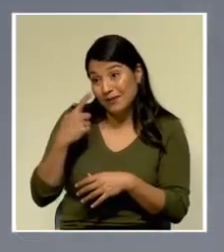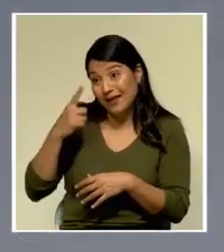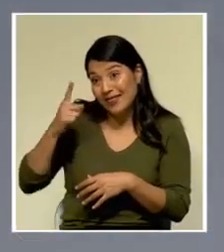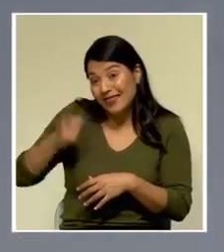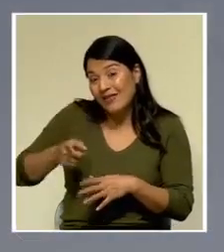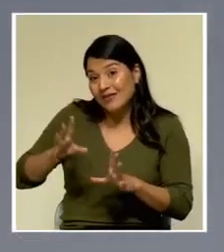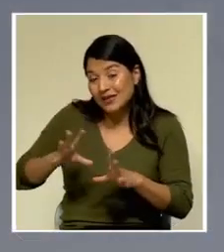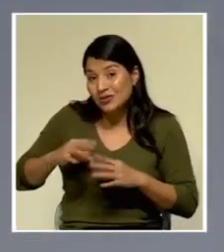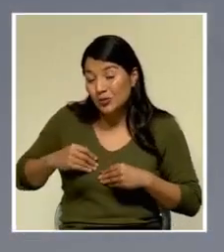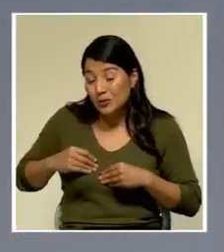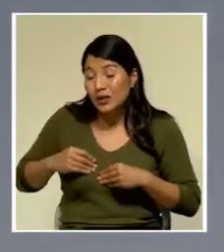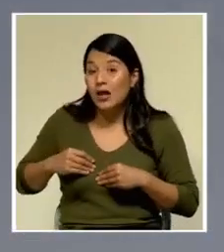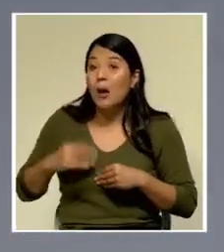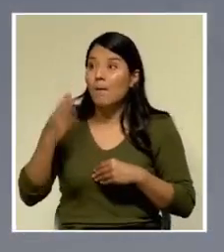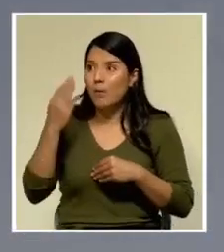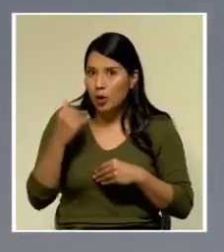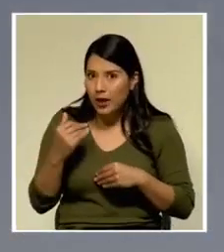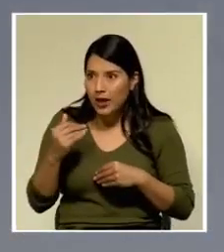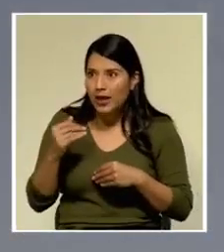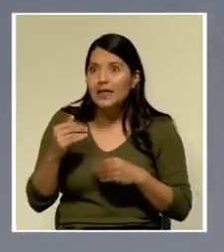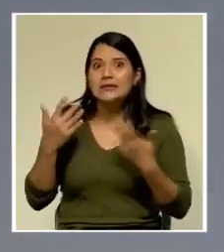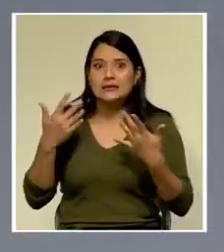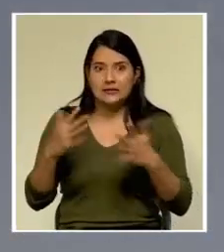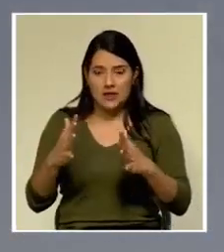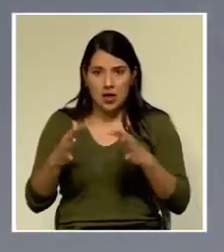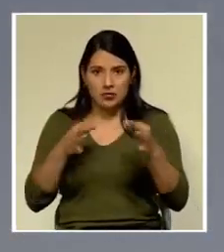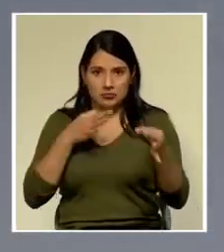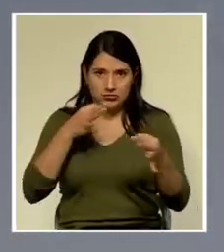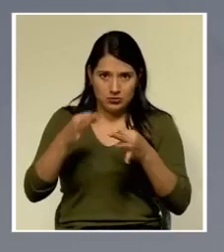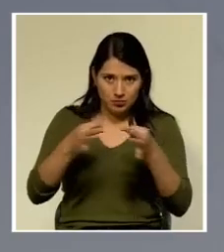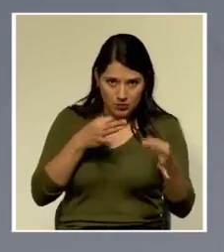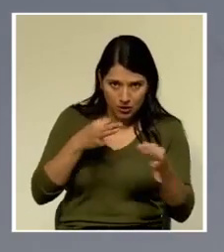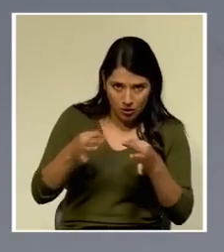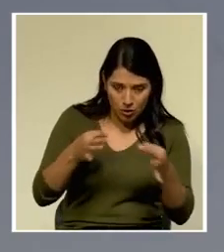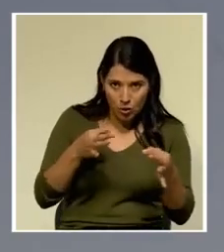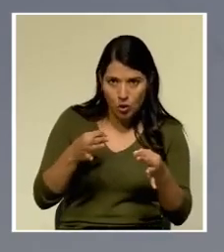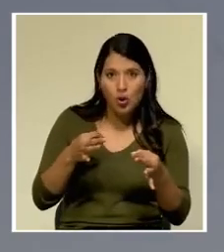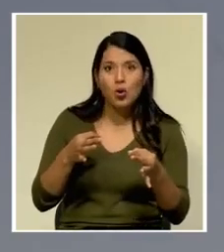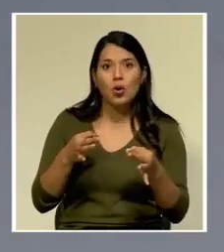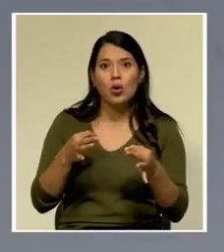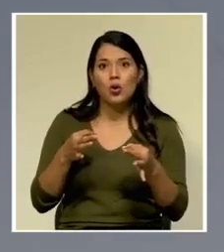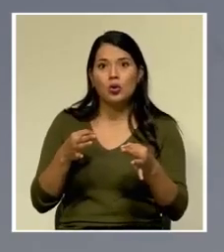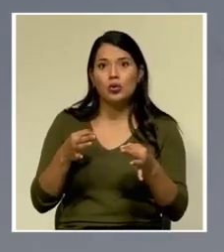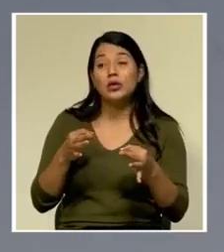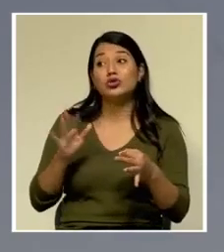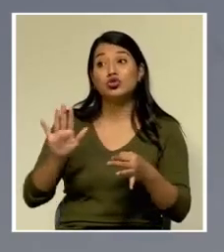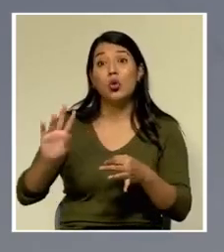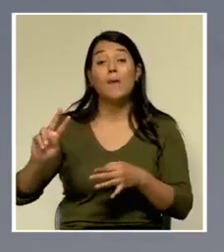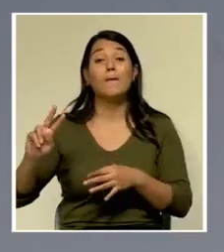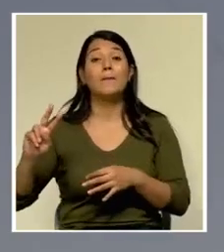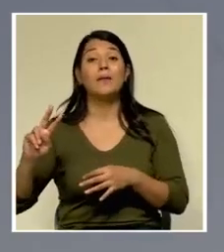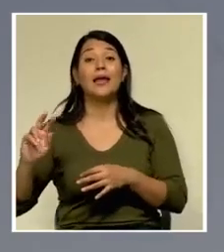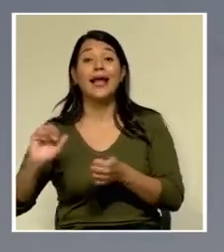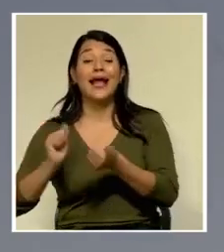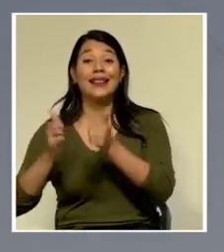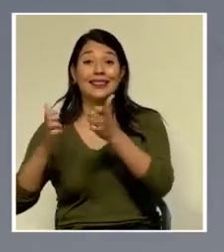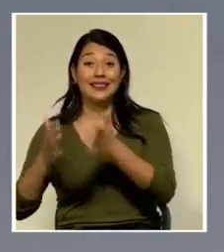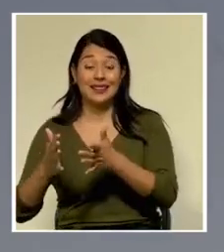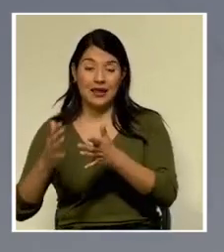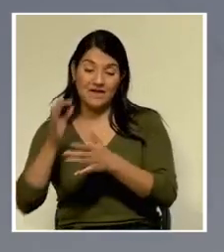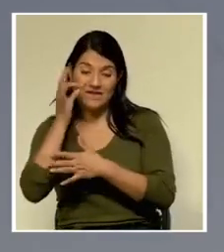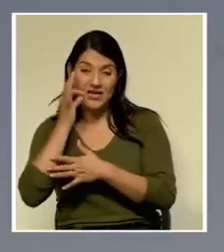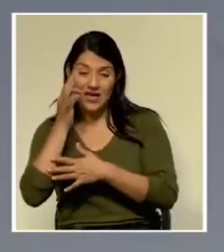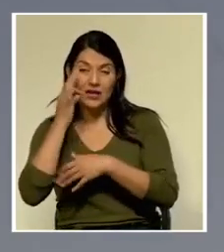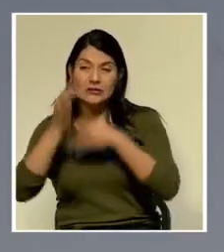las aclaraciones, a pesar de las declaraciones incluso de su candidato a la vicepresidencia, pues pareciera que dentro